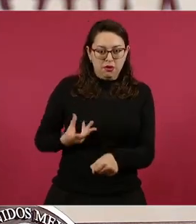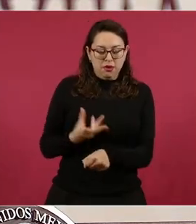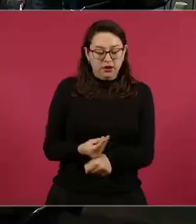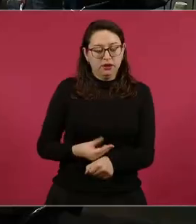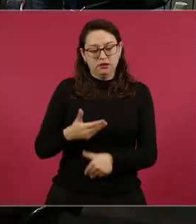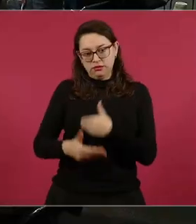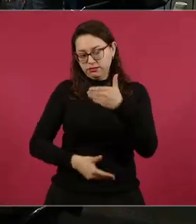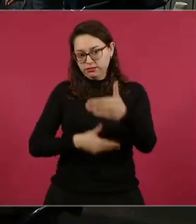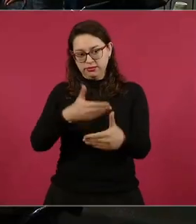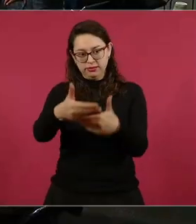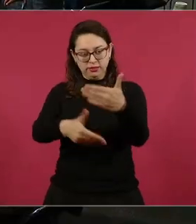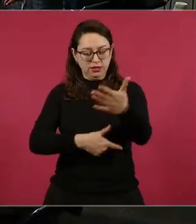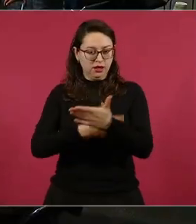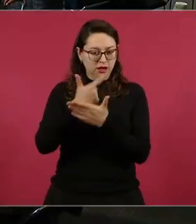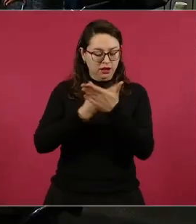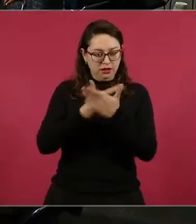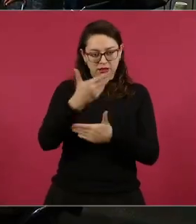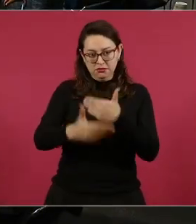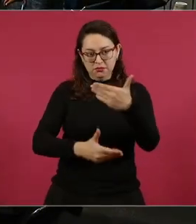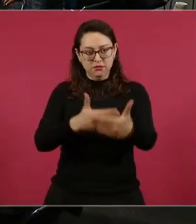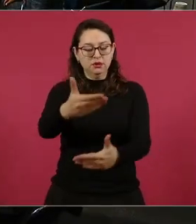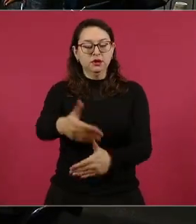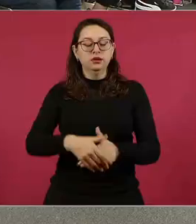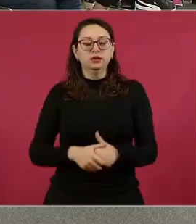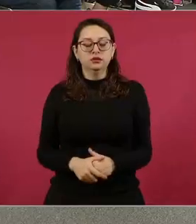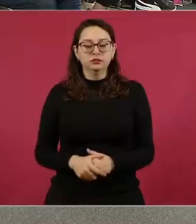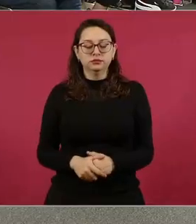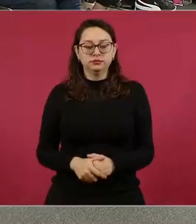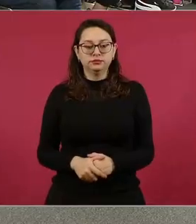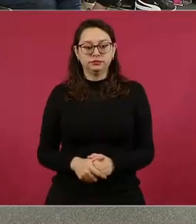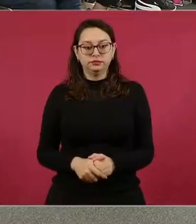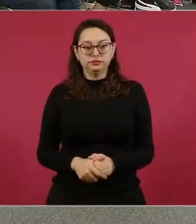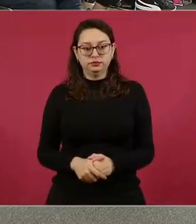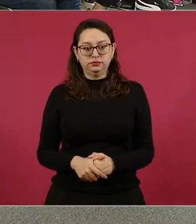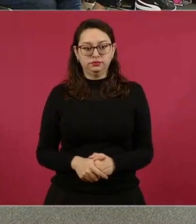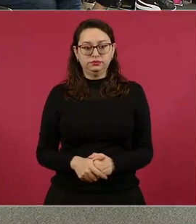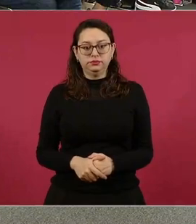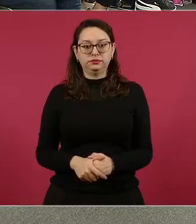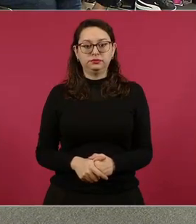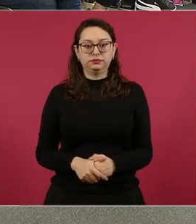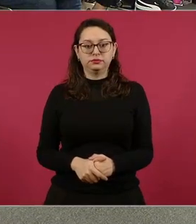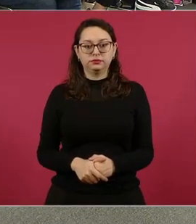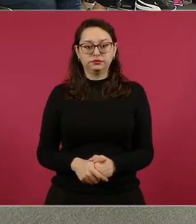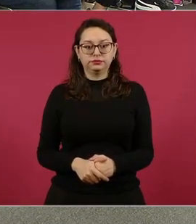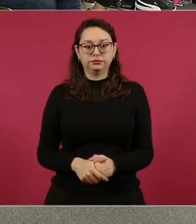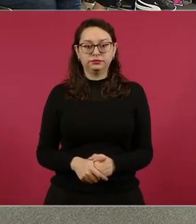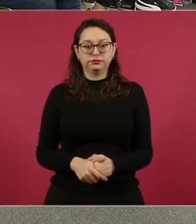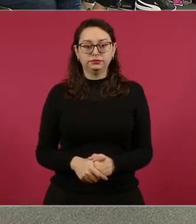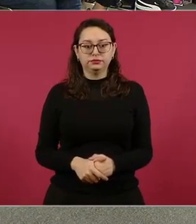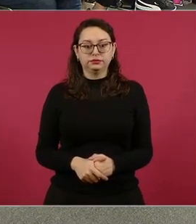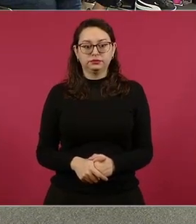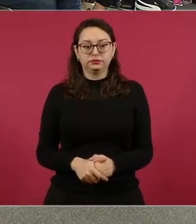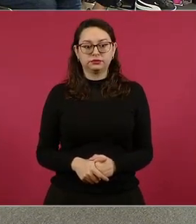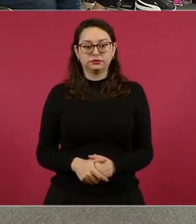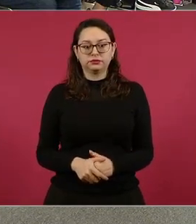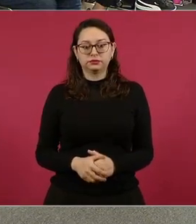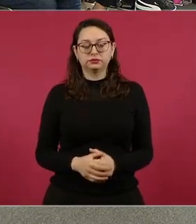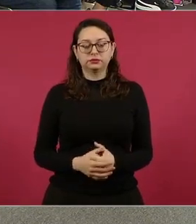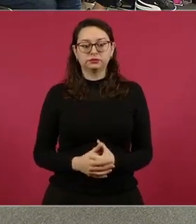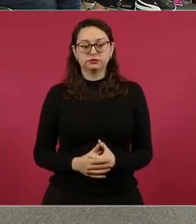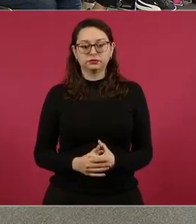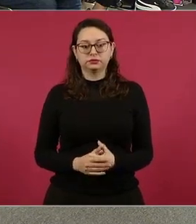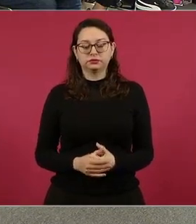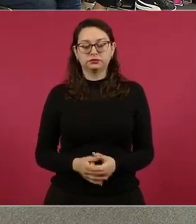¿Cuánto van para el rescate ahora que fueron los por ejemplo, de Rusia con Ucrania, y además en